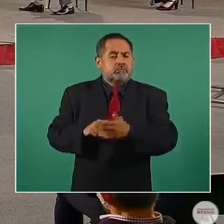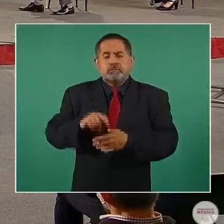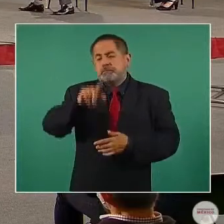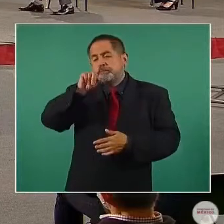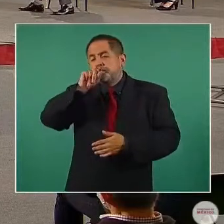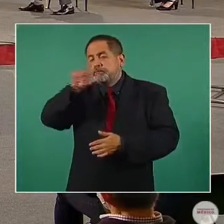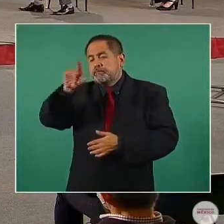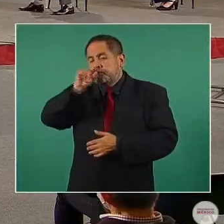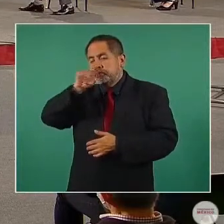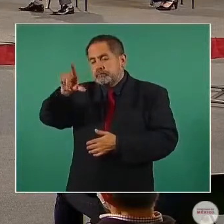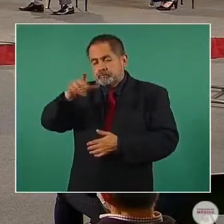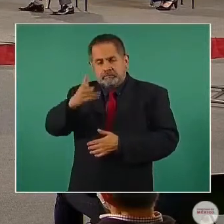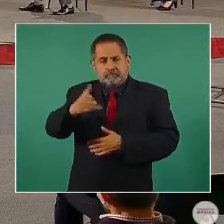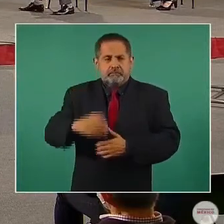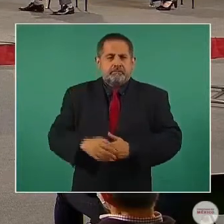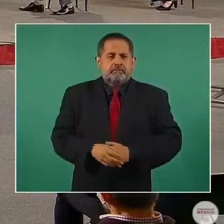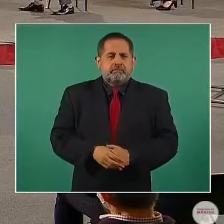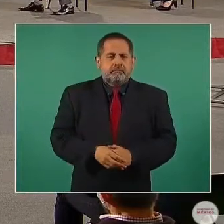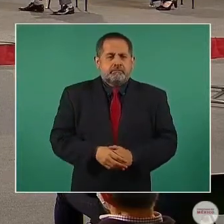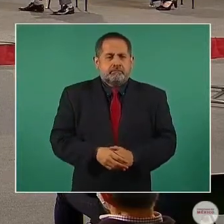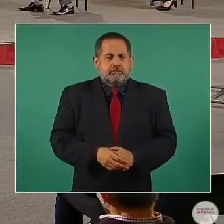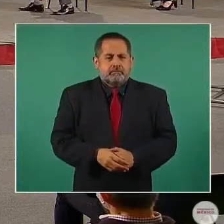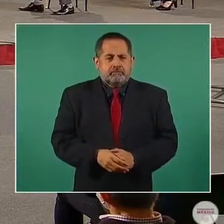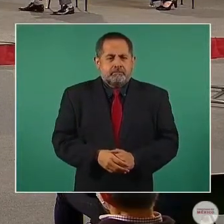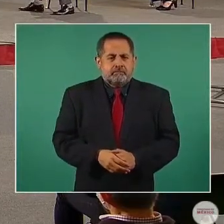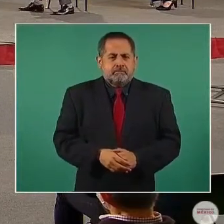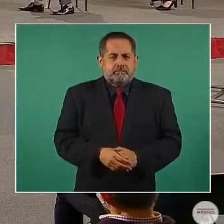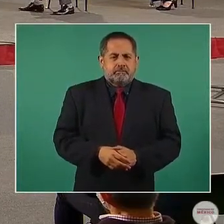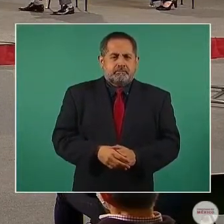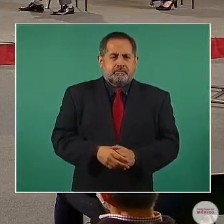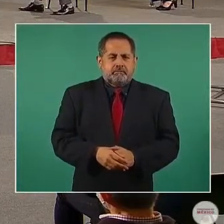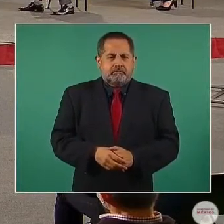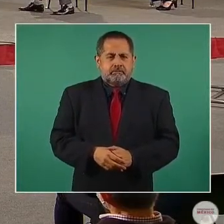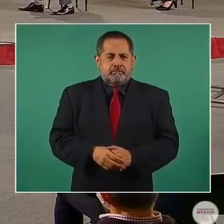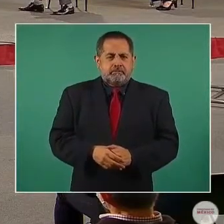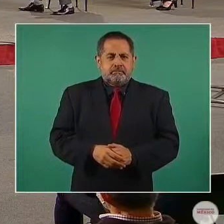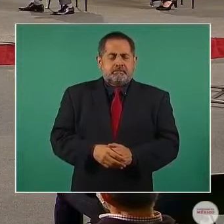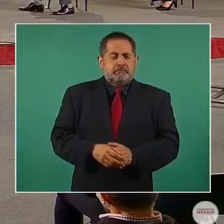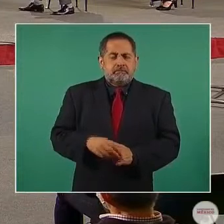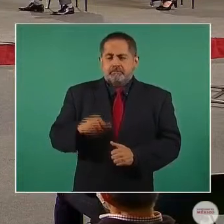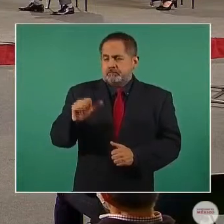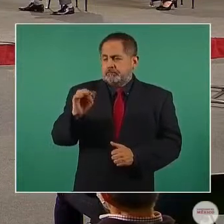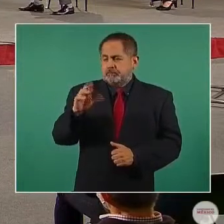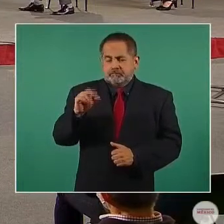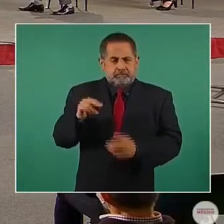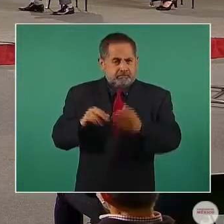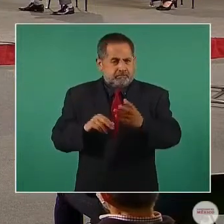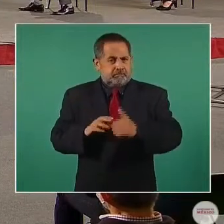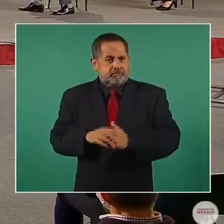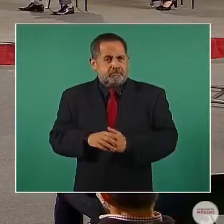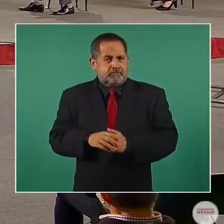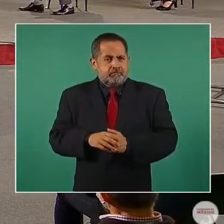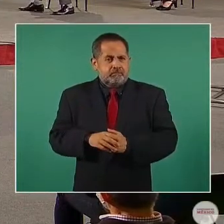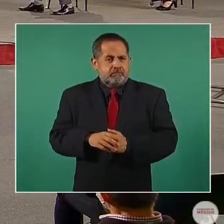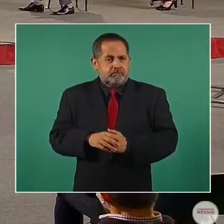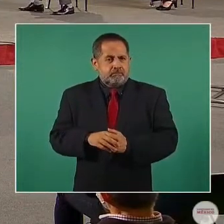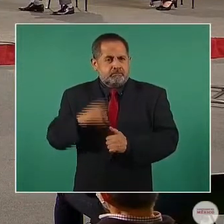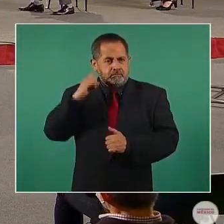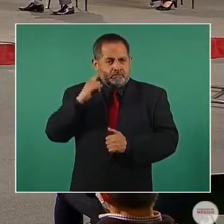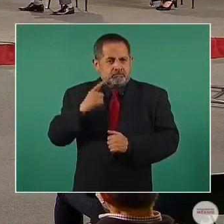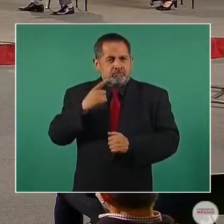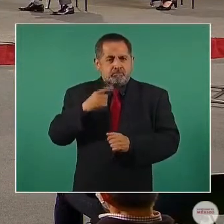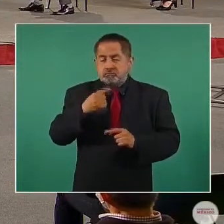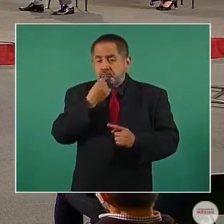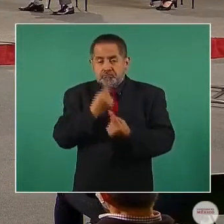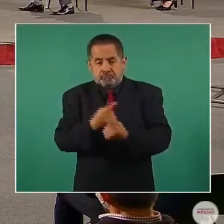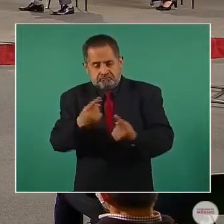Jalisco. Para poder atender Enrique Alfaro y con ello poder poner a las niñas y los niños al